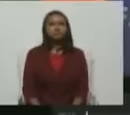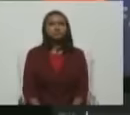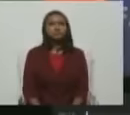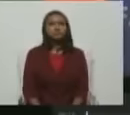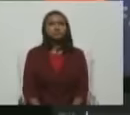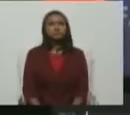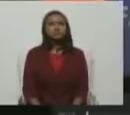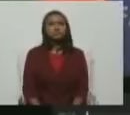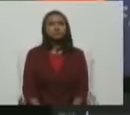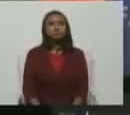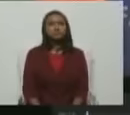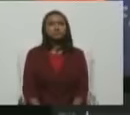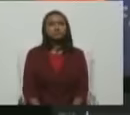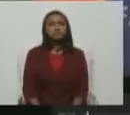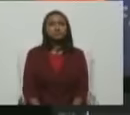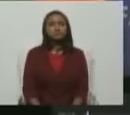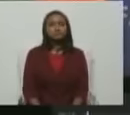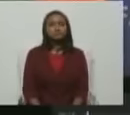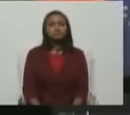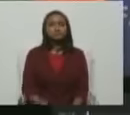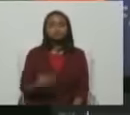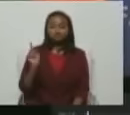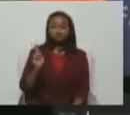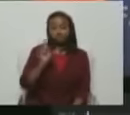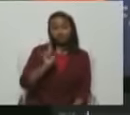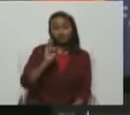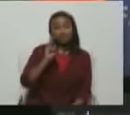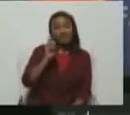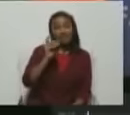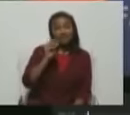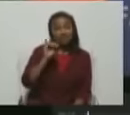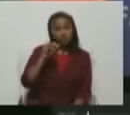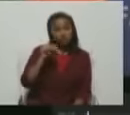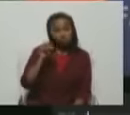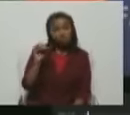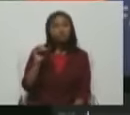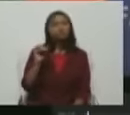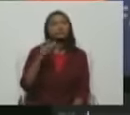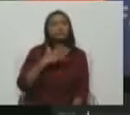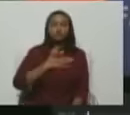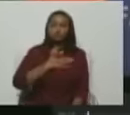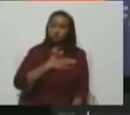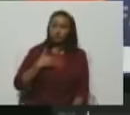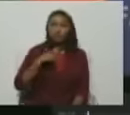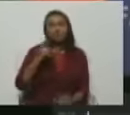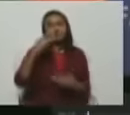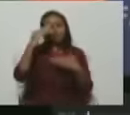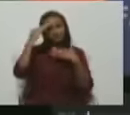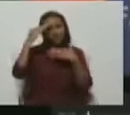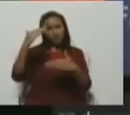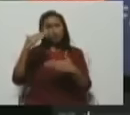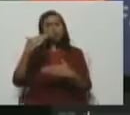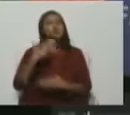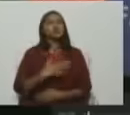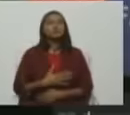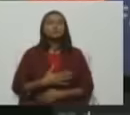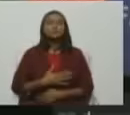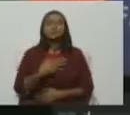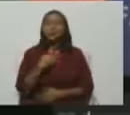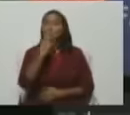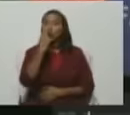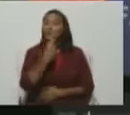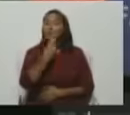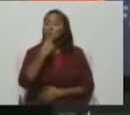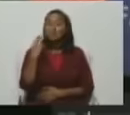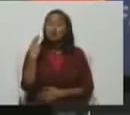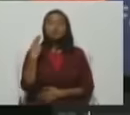Quiero transmitir primeramente, como ya lo mencioné, el saludo comprometido del